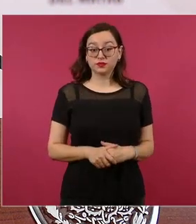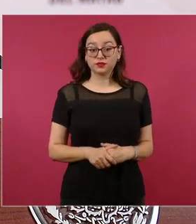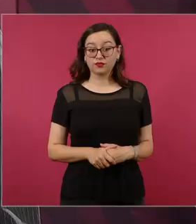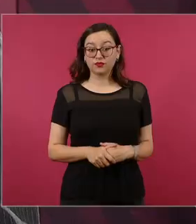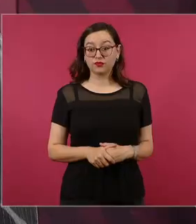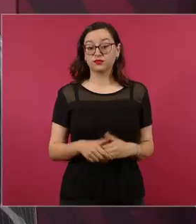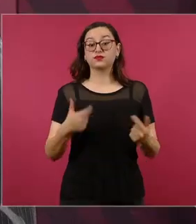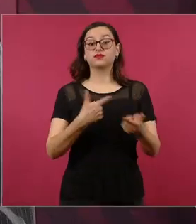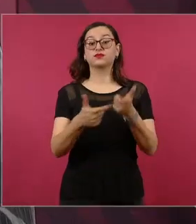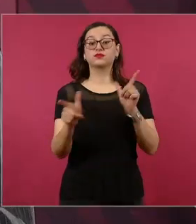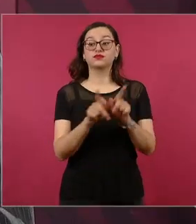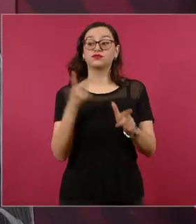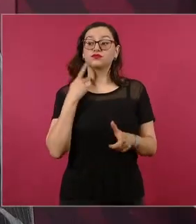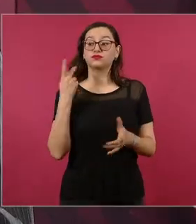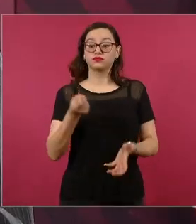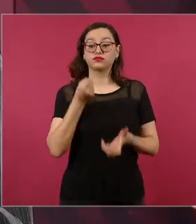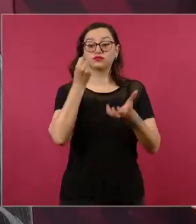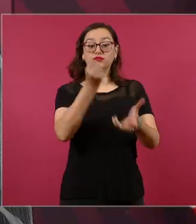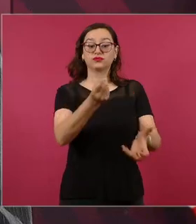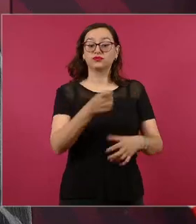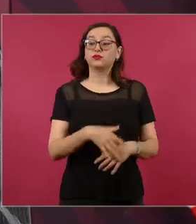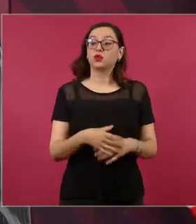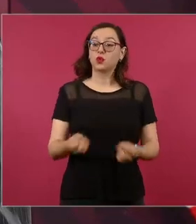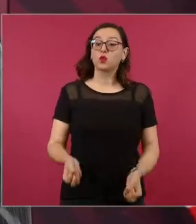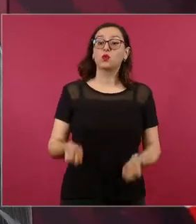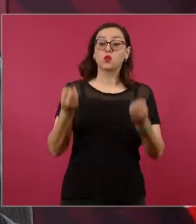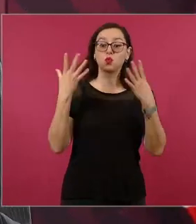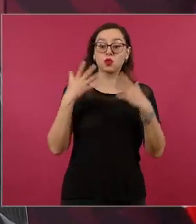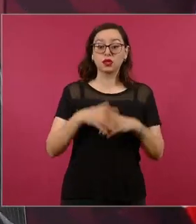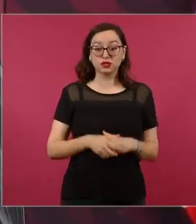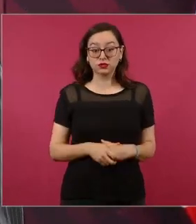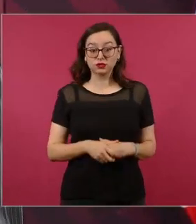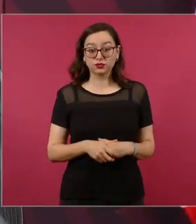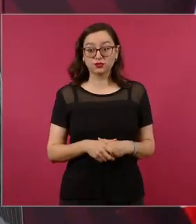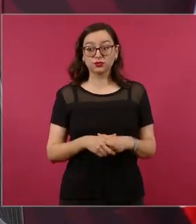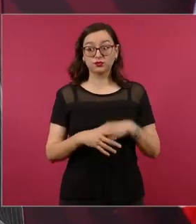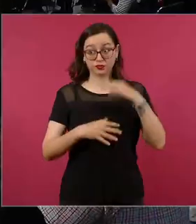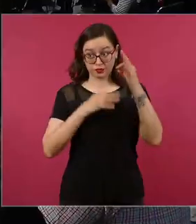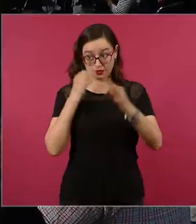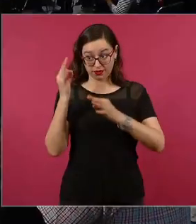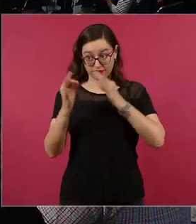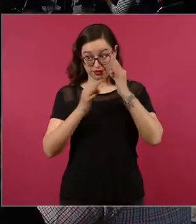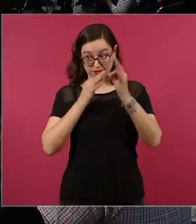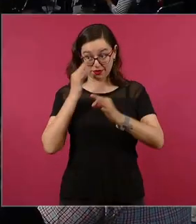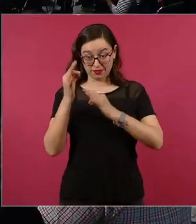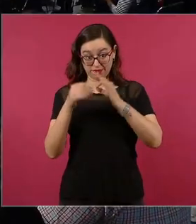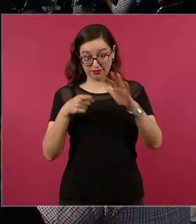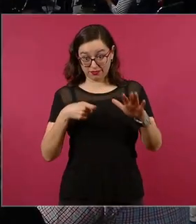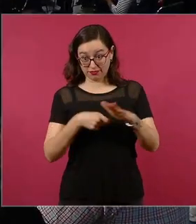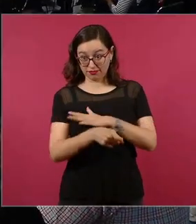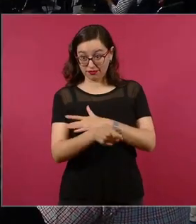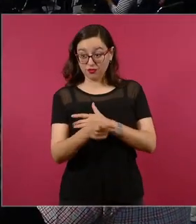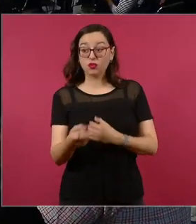¿Cuánto a los partidos? ¿Cuánto a los medios?